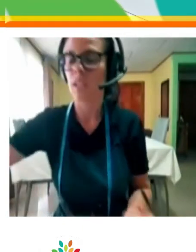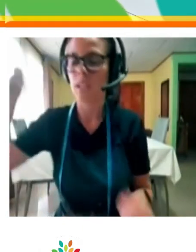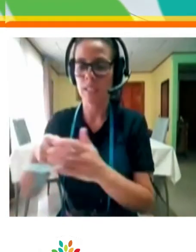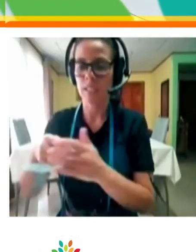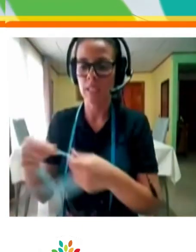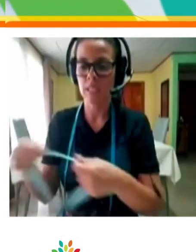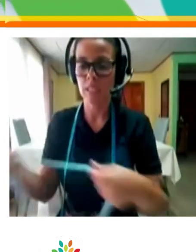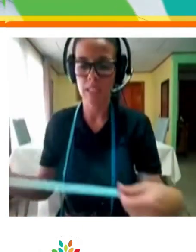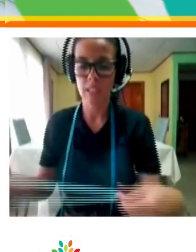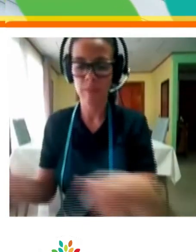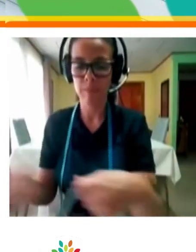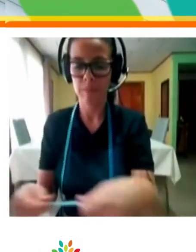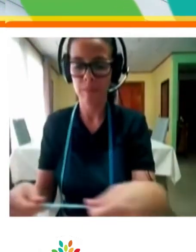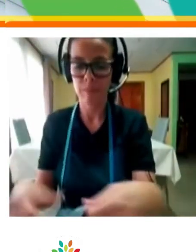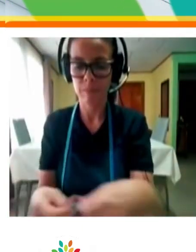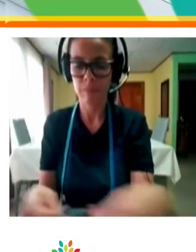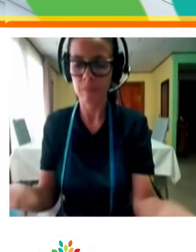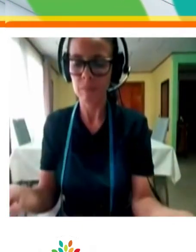otra de las tiras que ya tenía